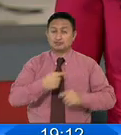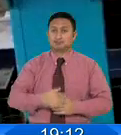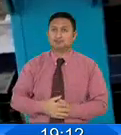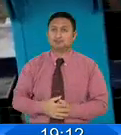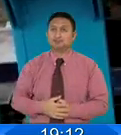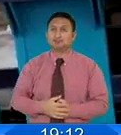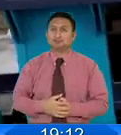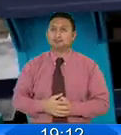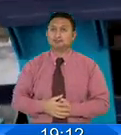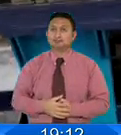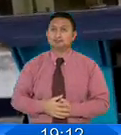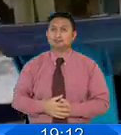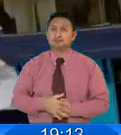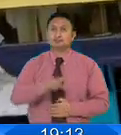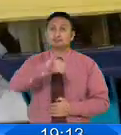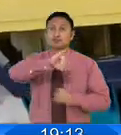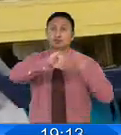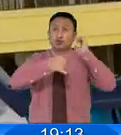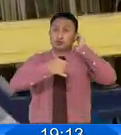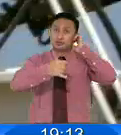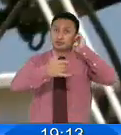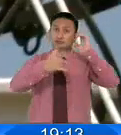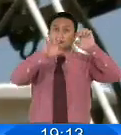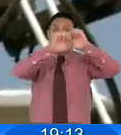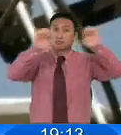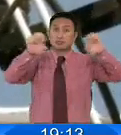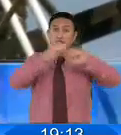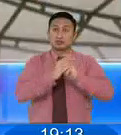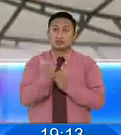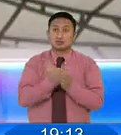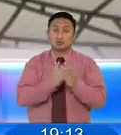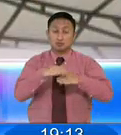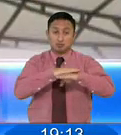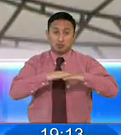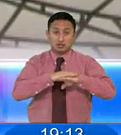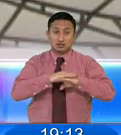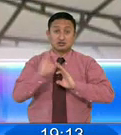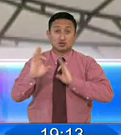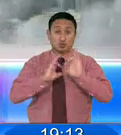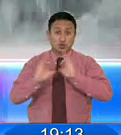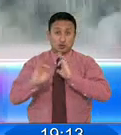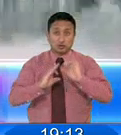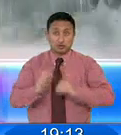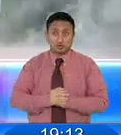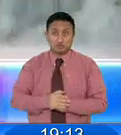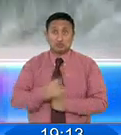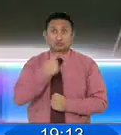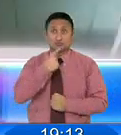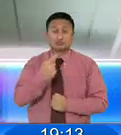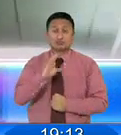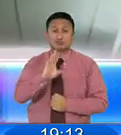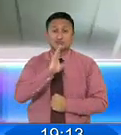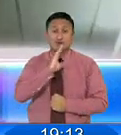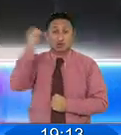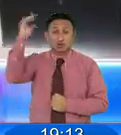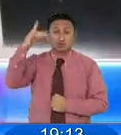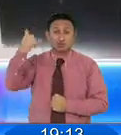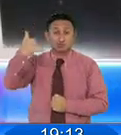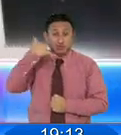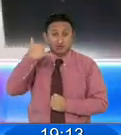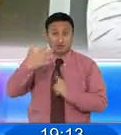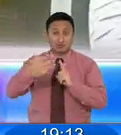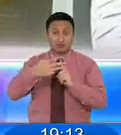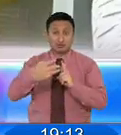A partir del jueves, las empresas proveedoras de servicios básicos y de telecomunicaciones, es decir, agua, luz, teléfono, internet